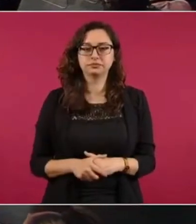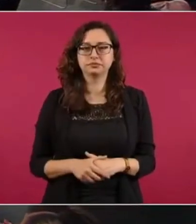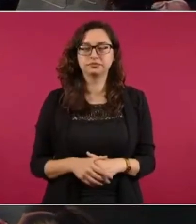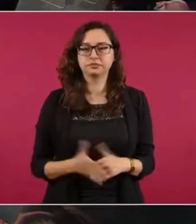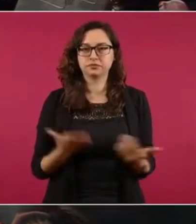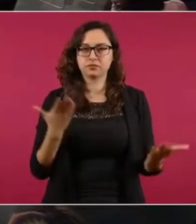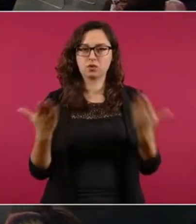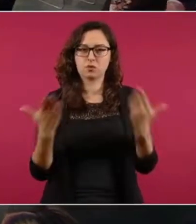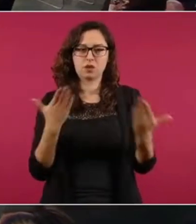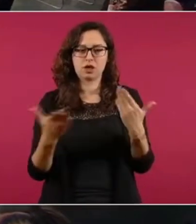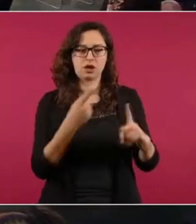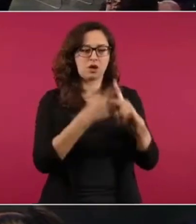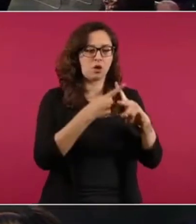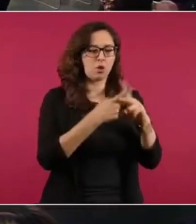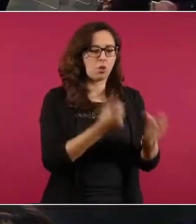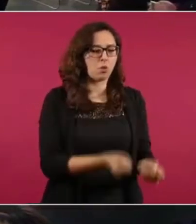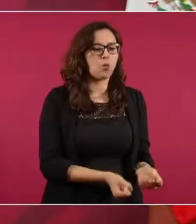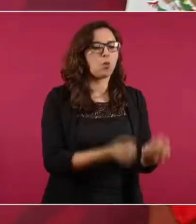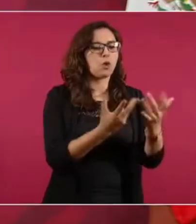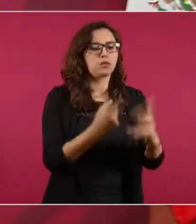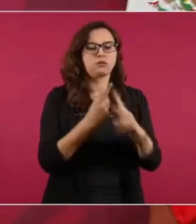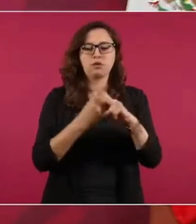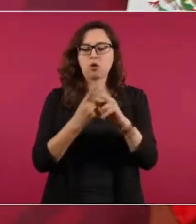cuantitativos, son más